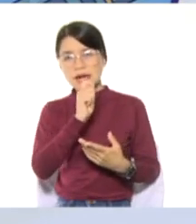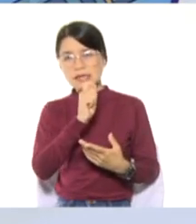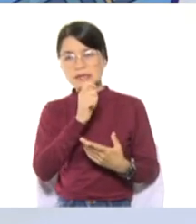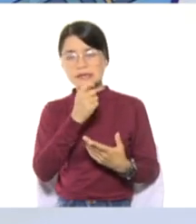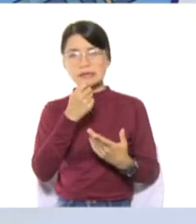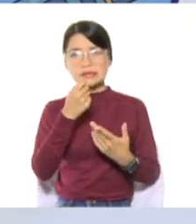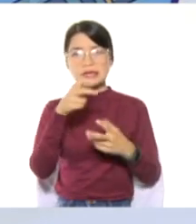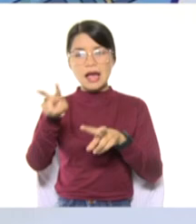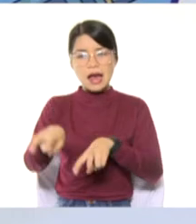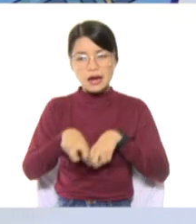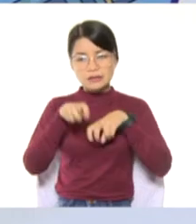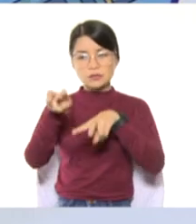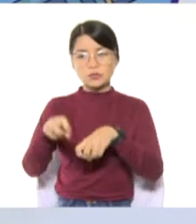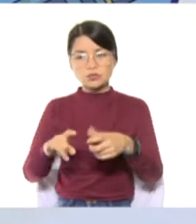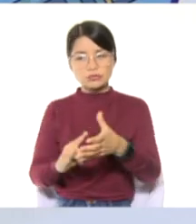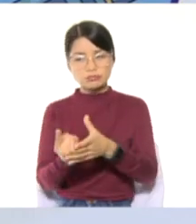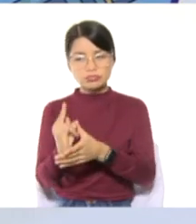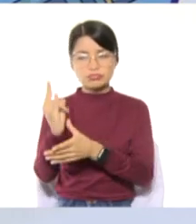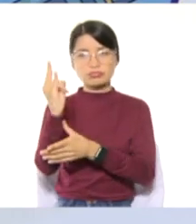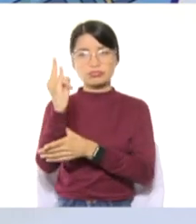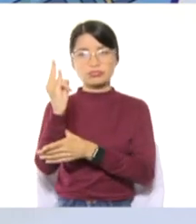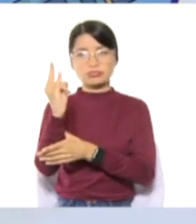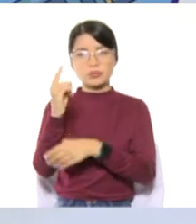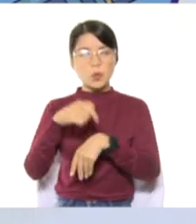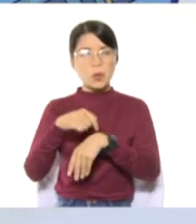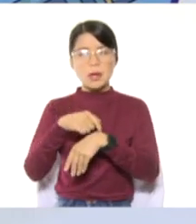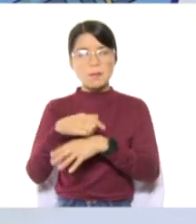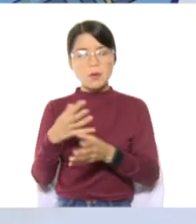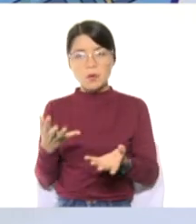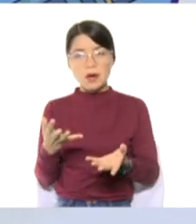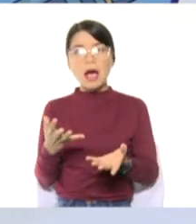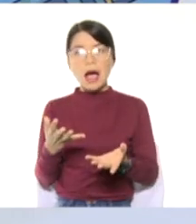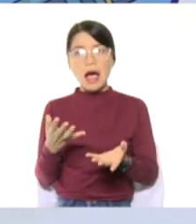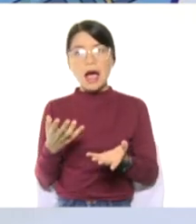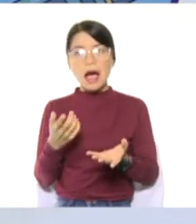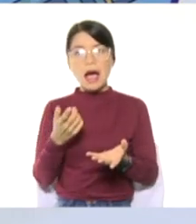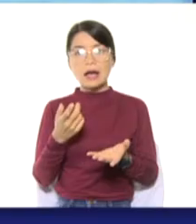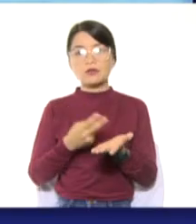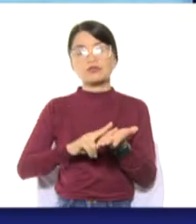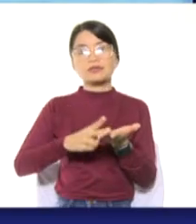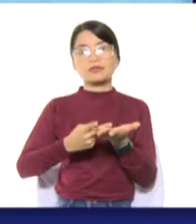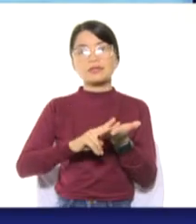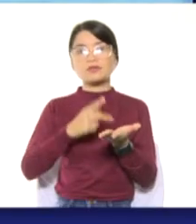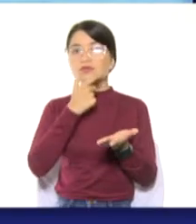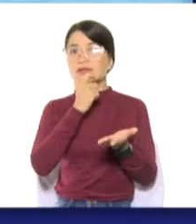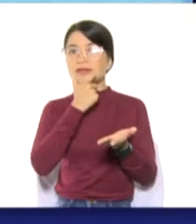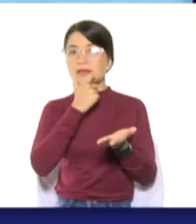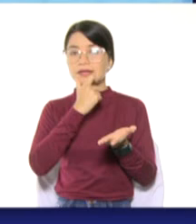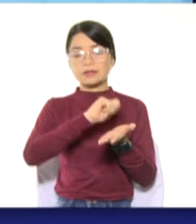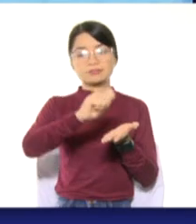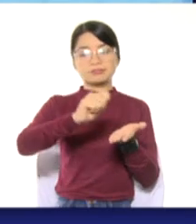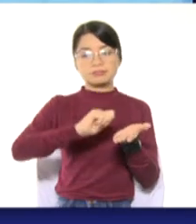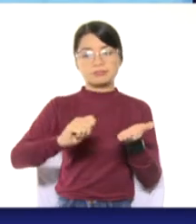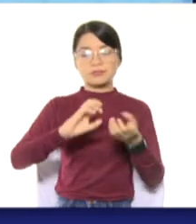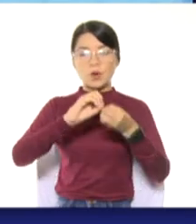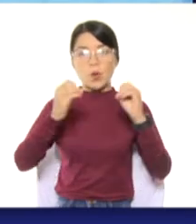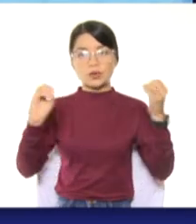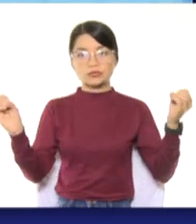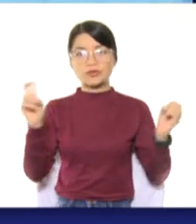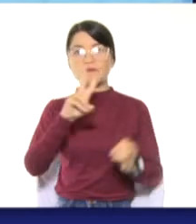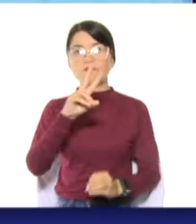en inglés, ¿ok? Simple y llanamente eso es todo lo que vamos a hacer. Y por supuesto nuestro amigo Turtle se vuelve a despedir diciéndolo, see